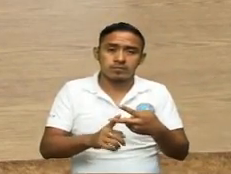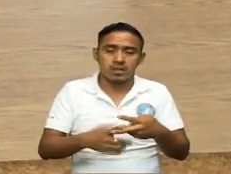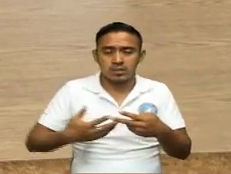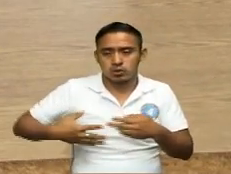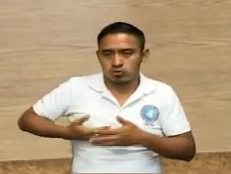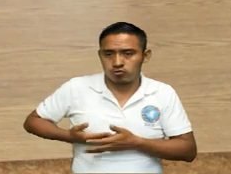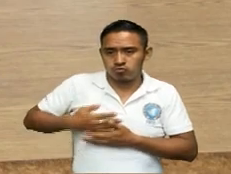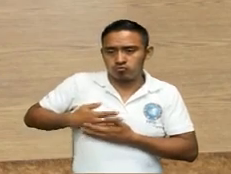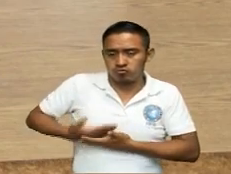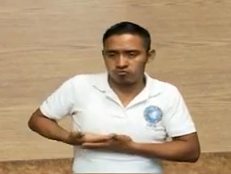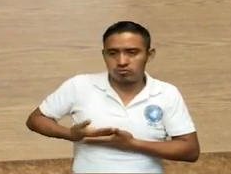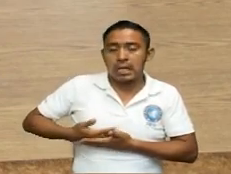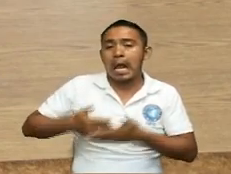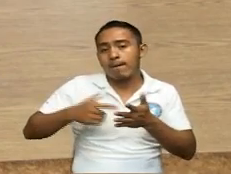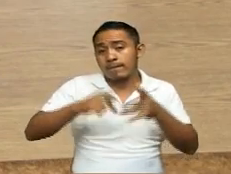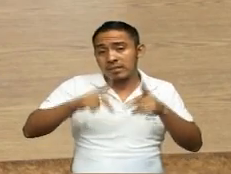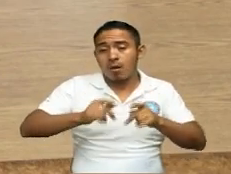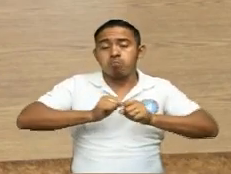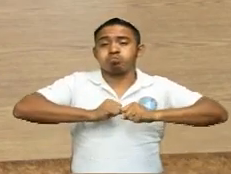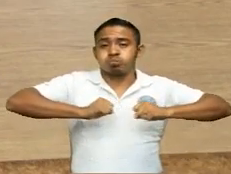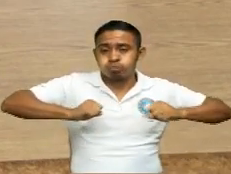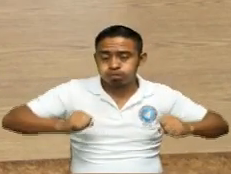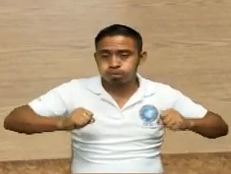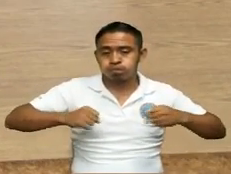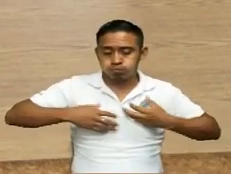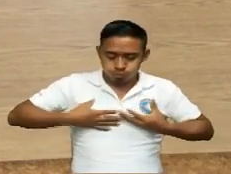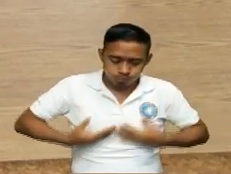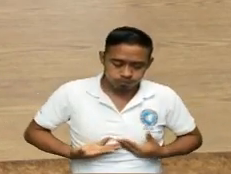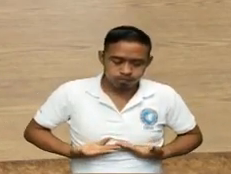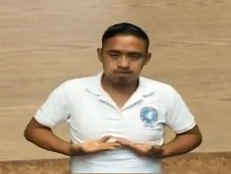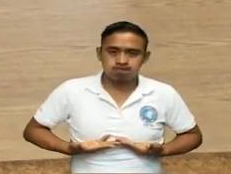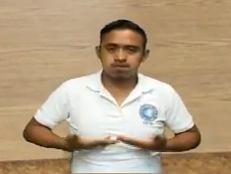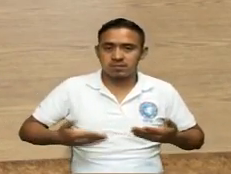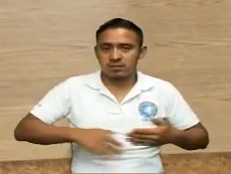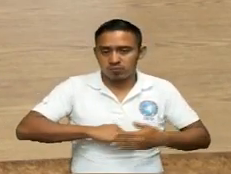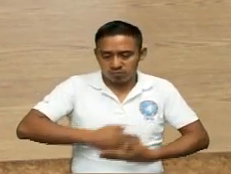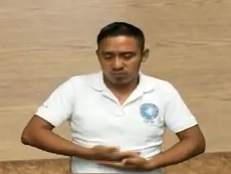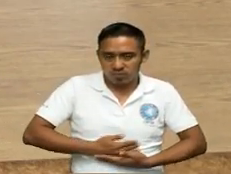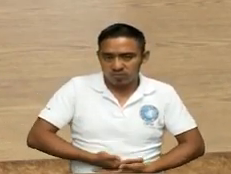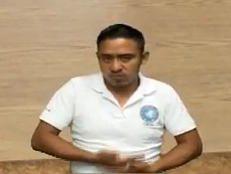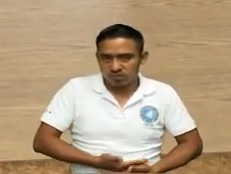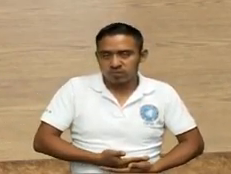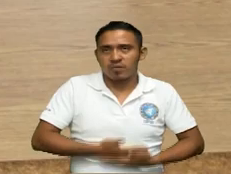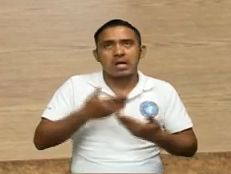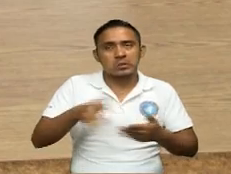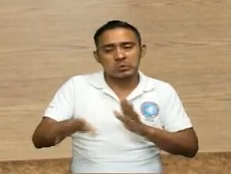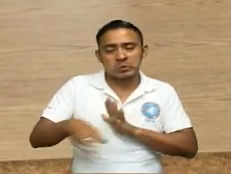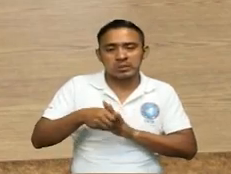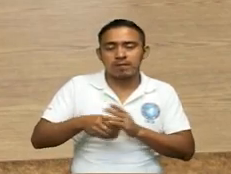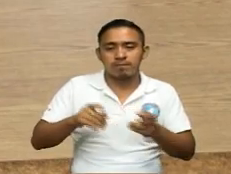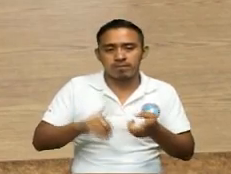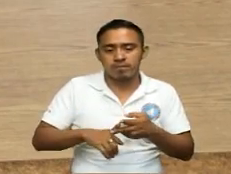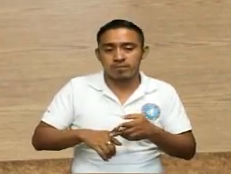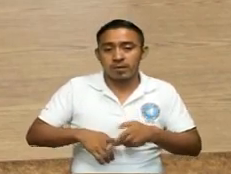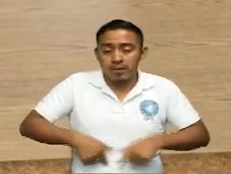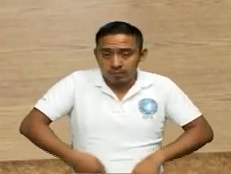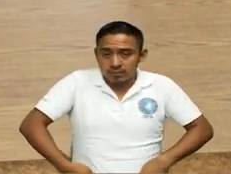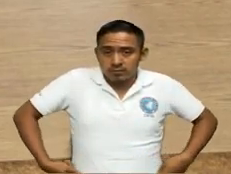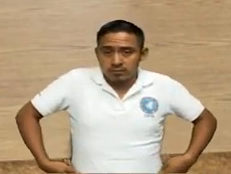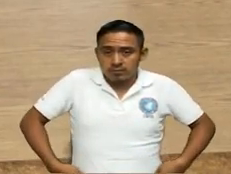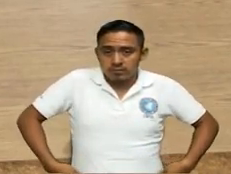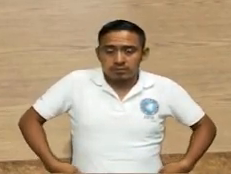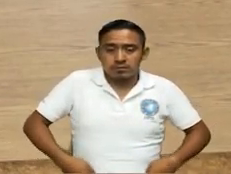en los pacientes obesos, cuando cae el delantal del abdomen, hacen infecciones. La región inguinal, es decir,